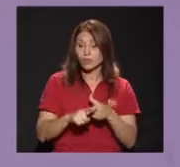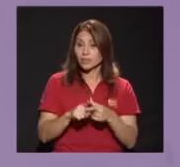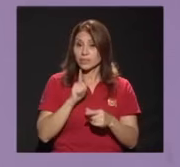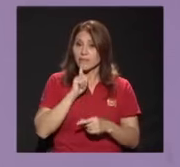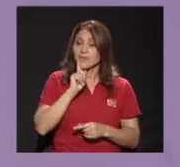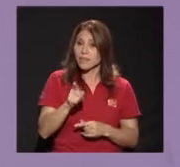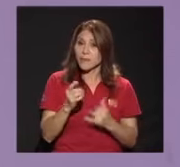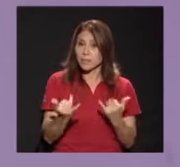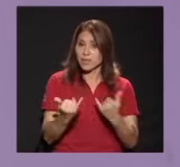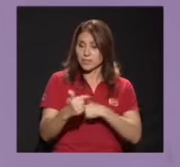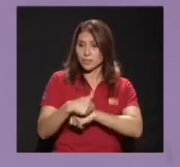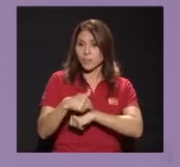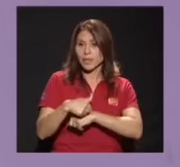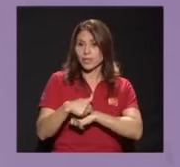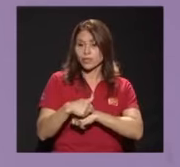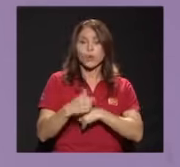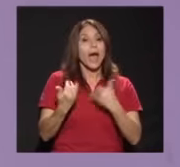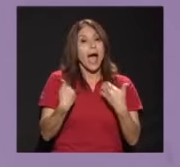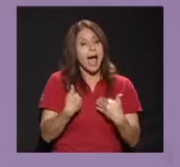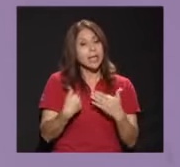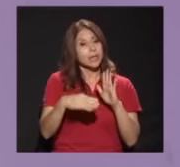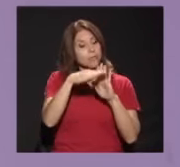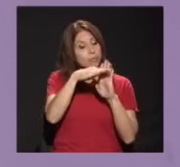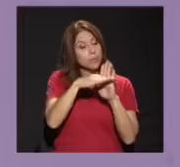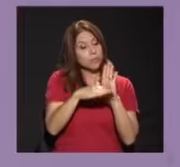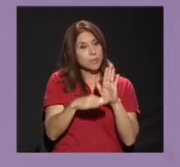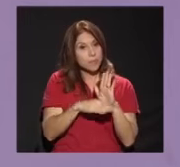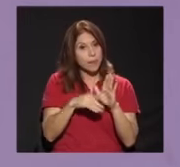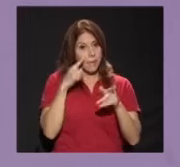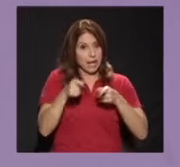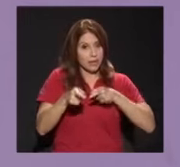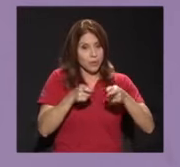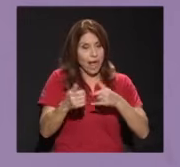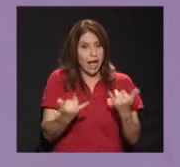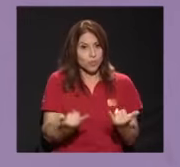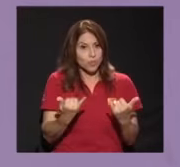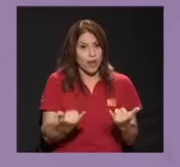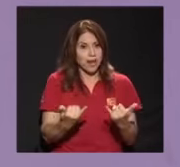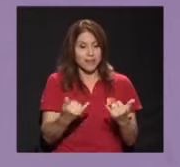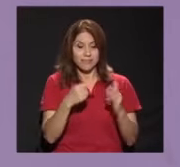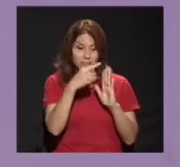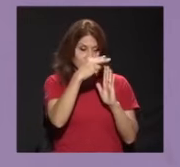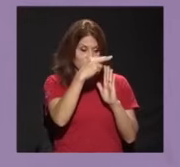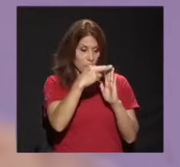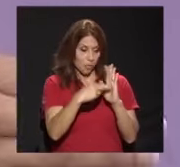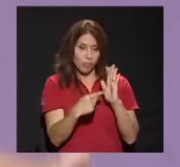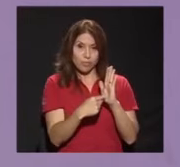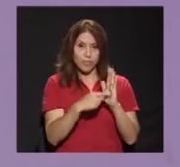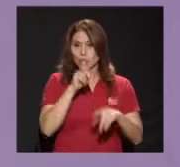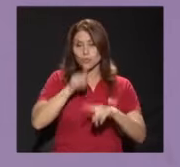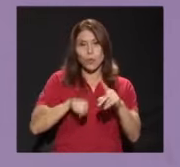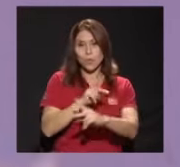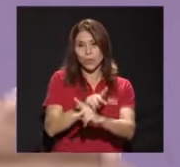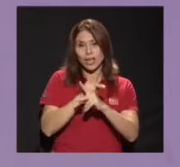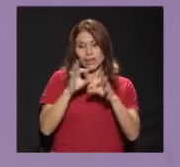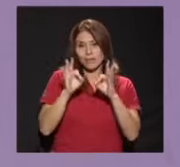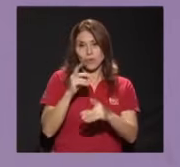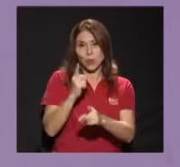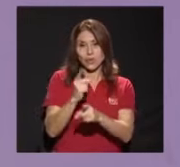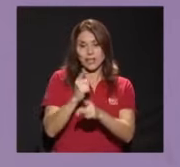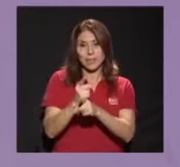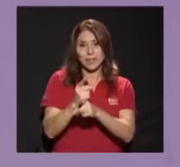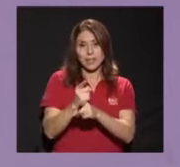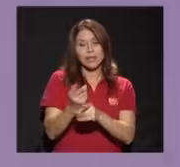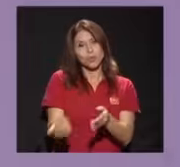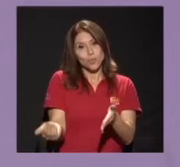momento, el marco regulatorio actual y la situación actual no nos permite hacer esa protección correctamente. Nuevamente, por eso